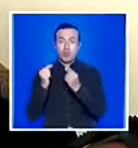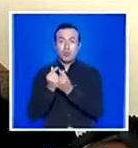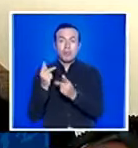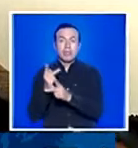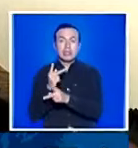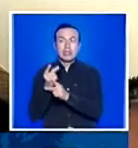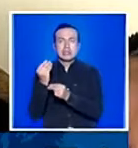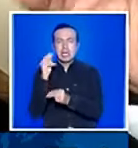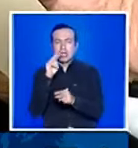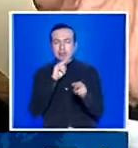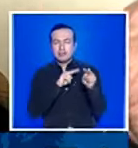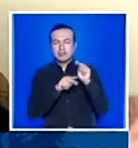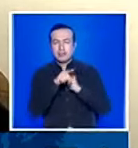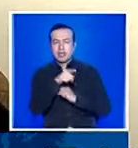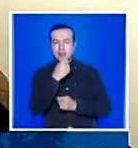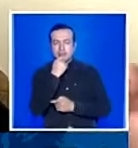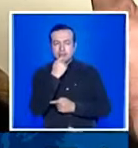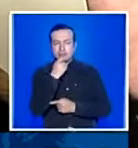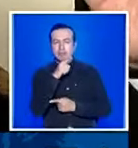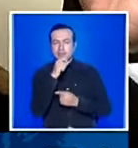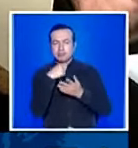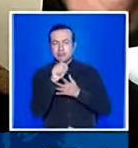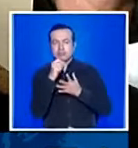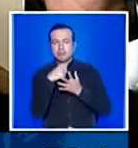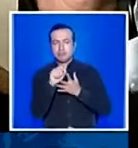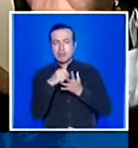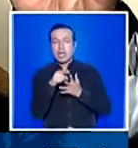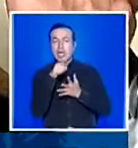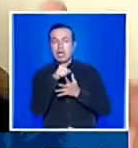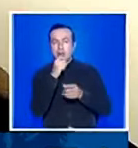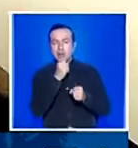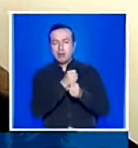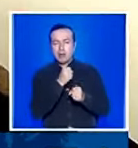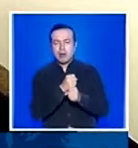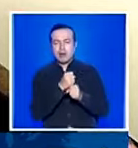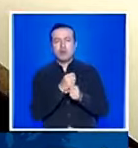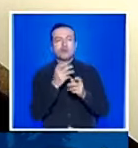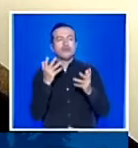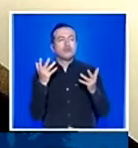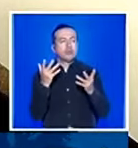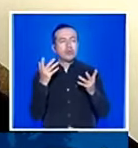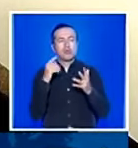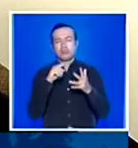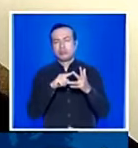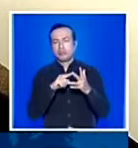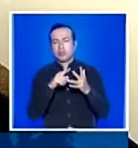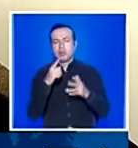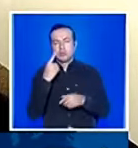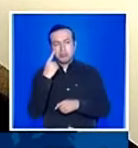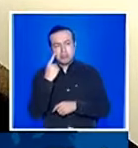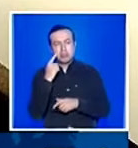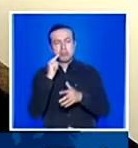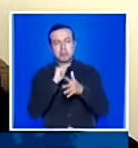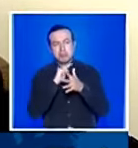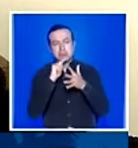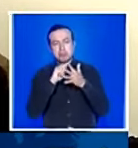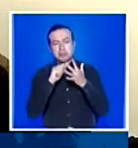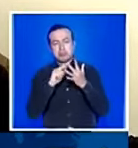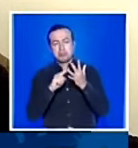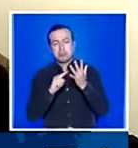toda esta información y van levantando una ficha de cada uno de los posibles candidatos a ser secuestrados.